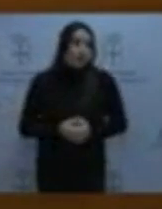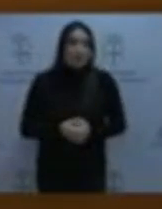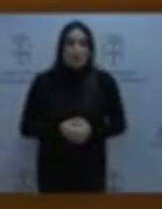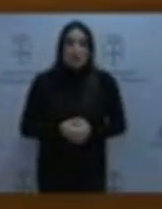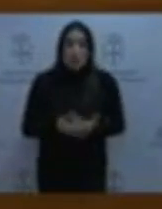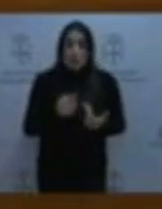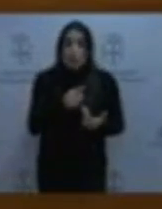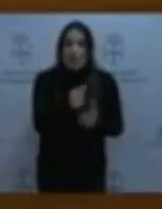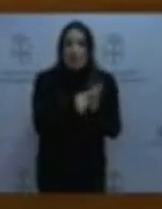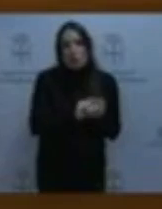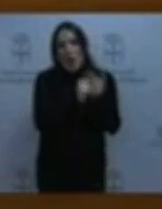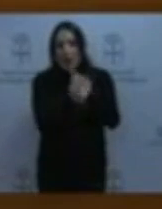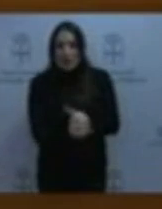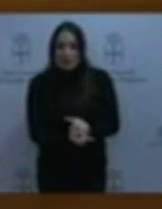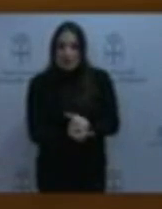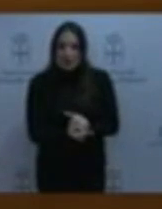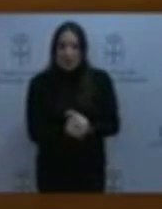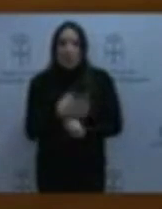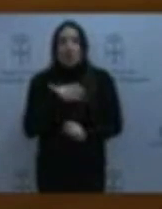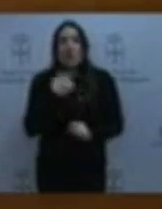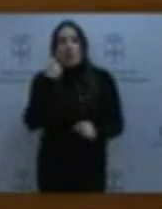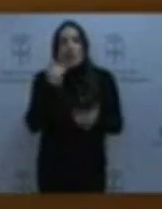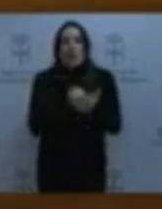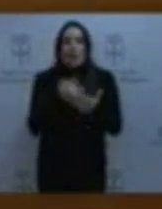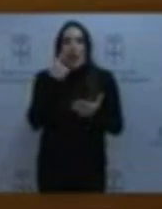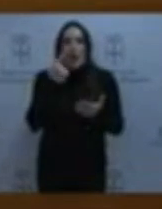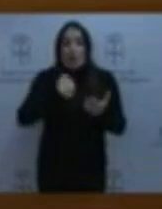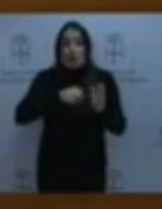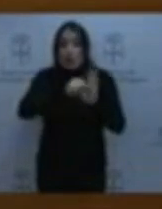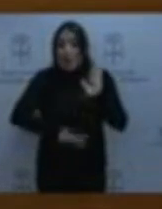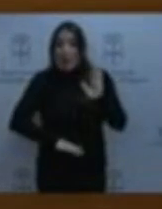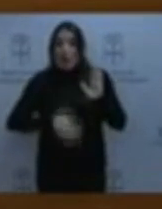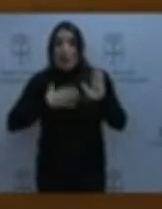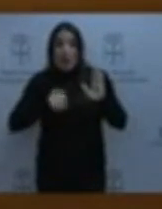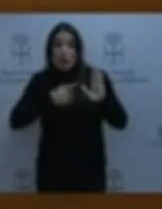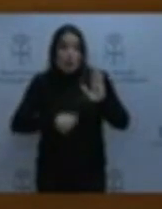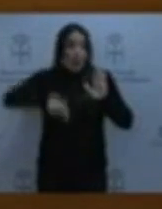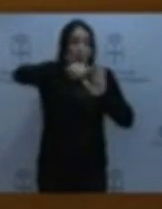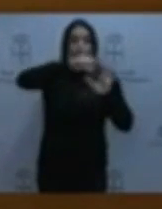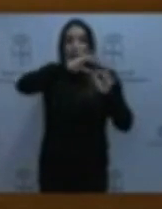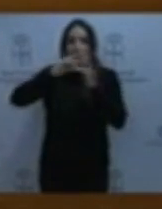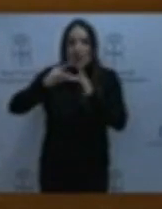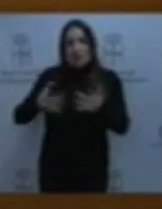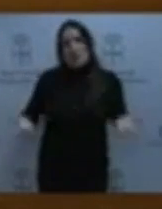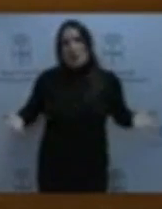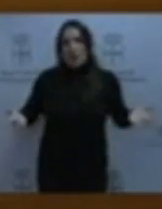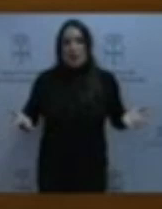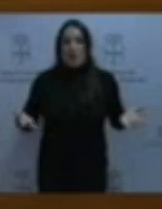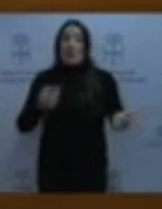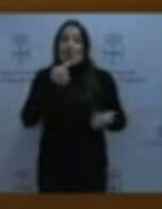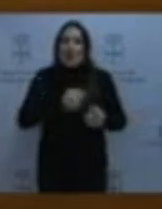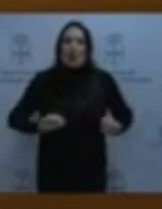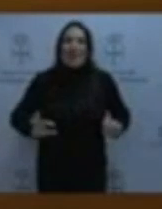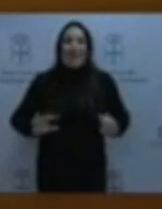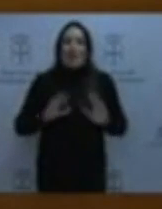le da la vuelta, pruebe a ver y tendrá que no está en el furgón de cola, sino que está a la cabeza. Pero es que cuando hablamos de la producción industrial,